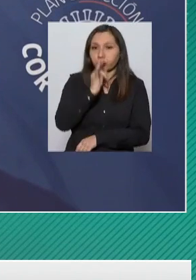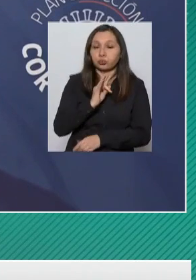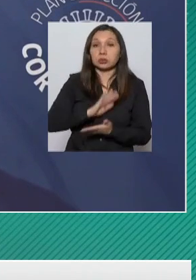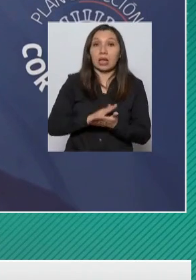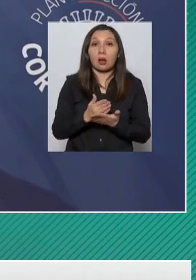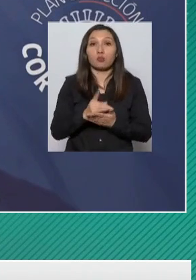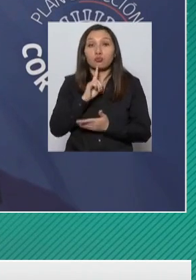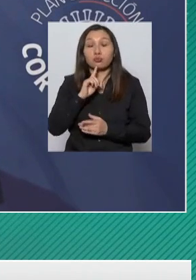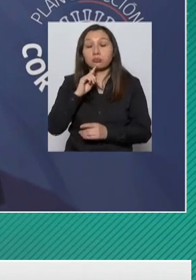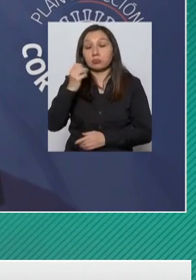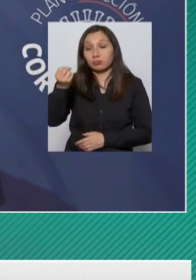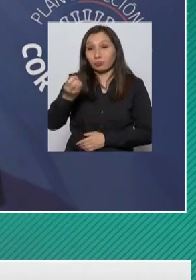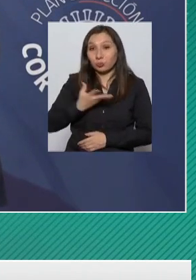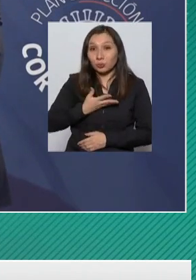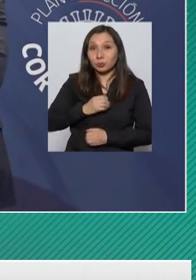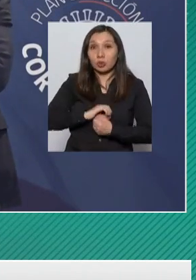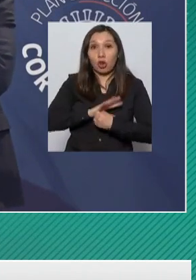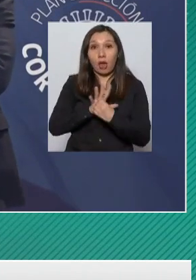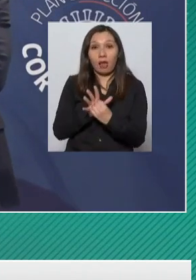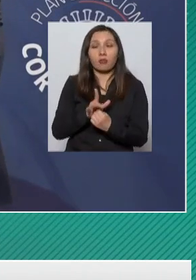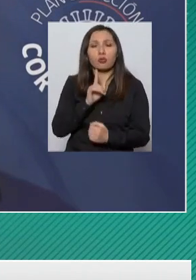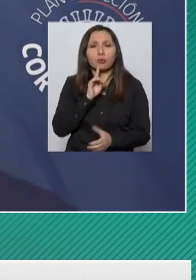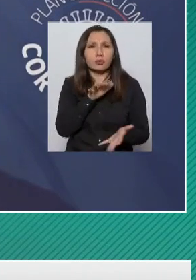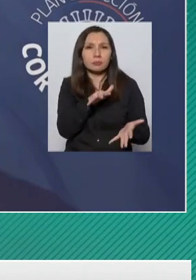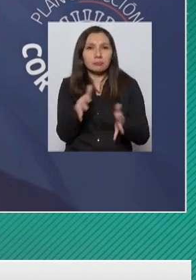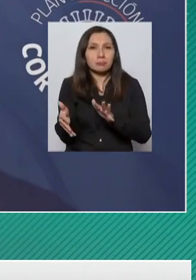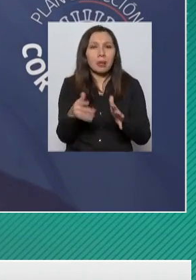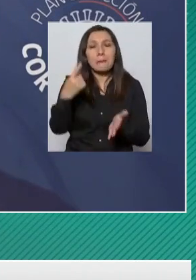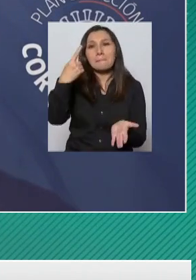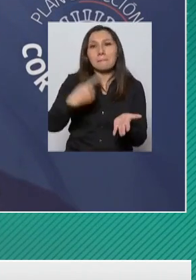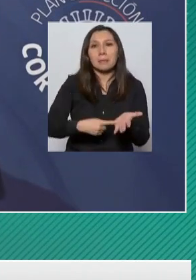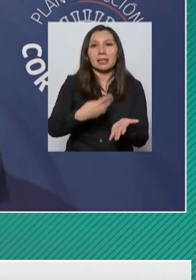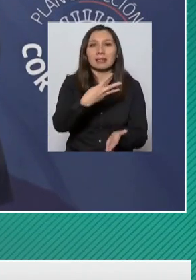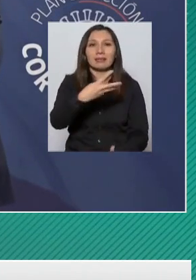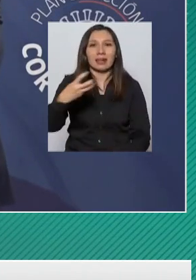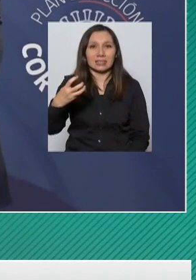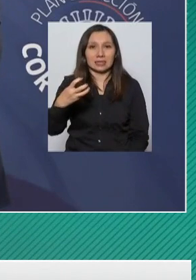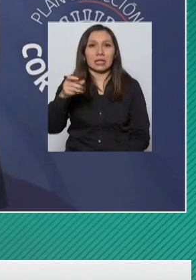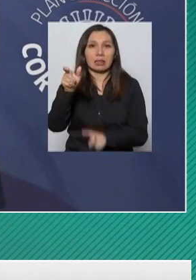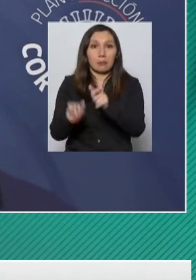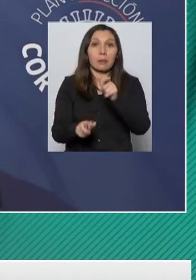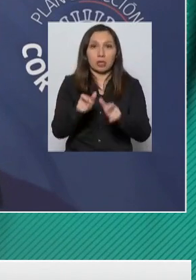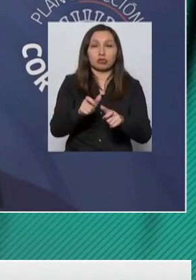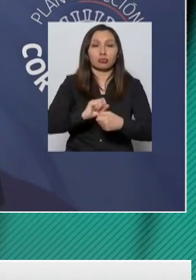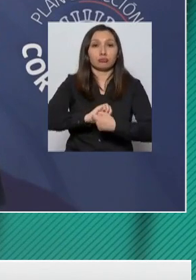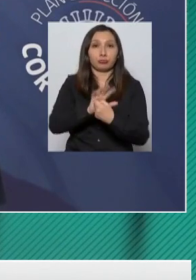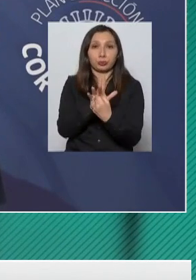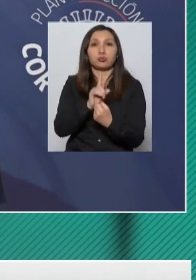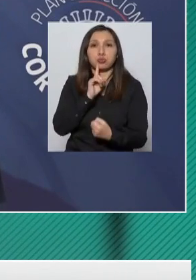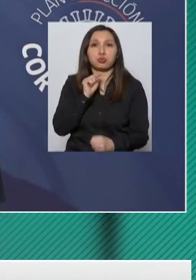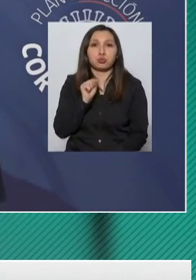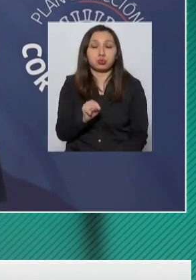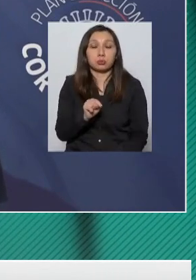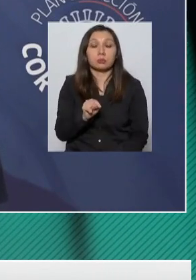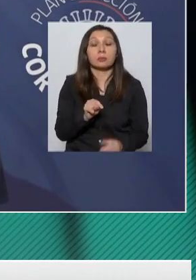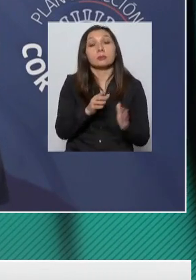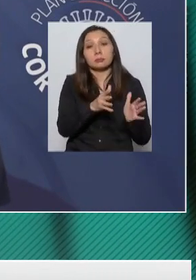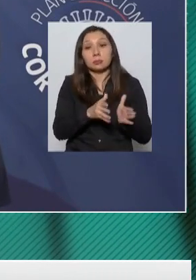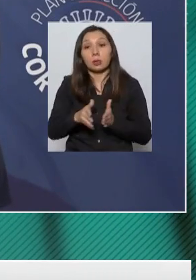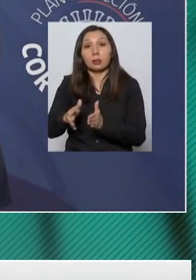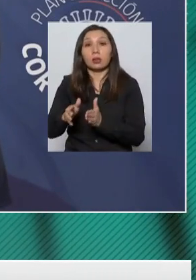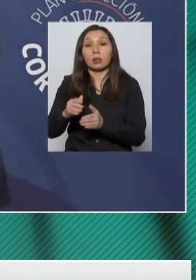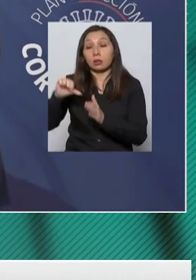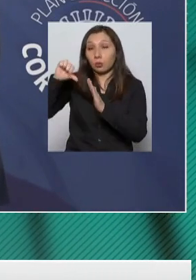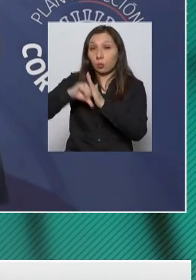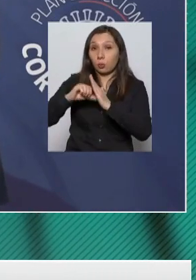están contagiadas nosotros tenemos aproximadamente 1300 personas que han sido contagiadas de las cuales se encuentran